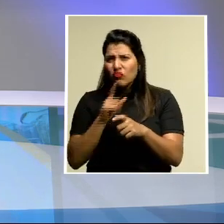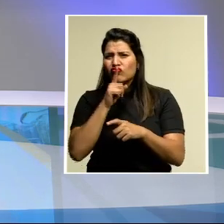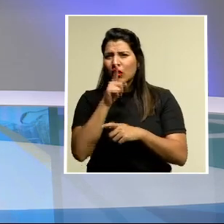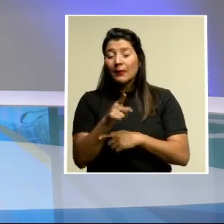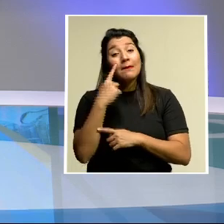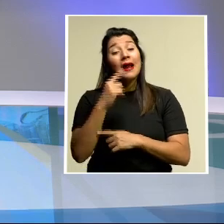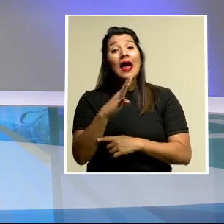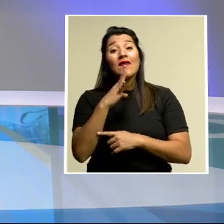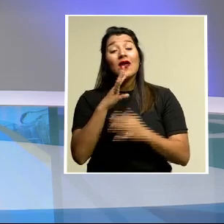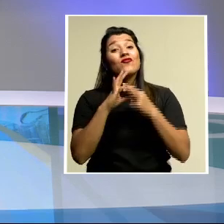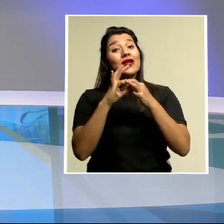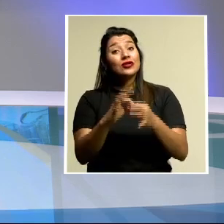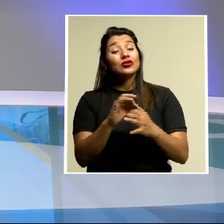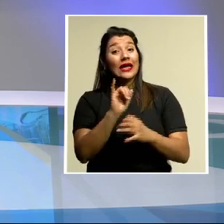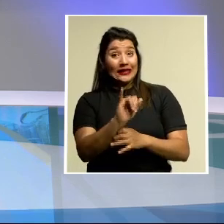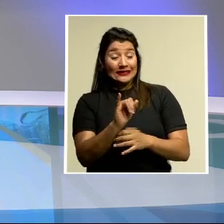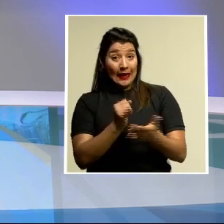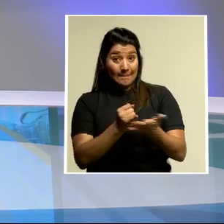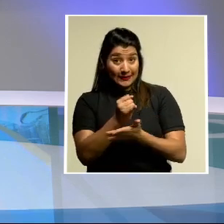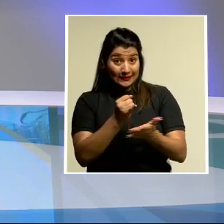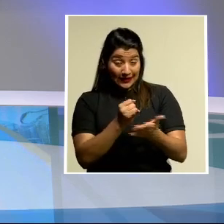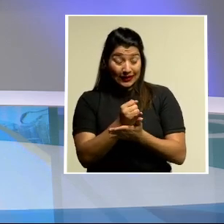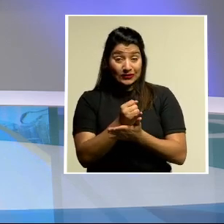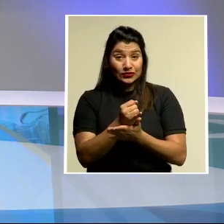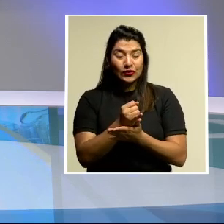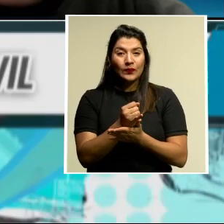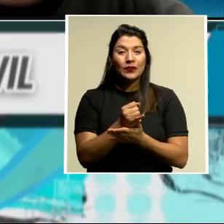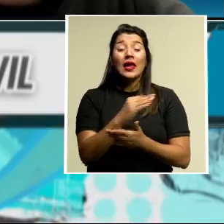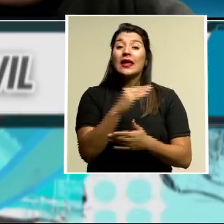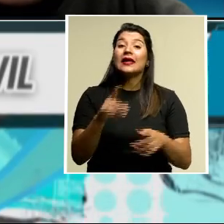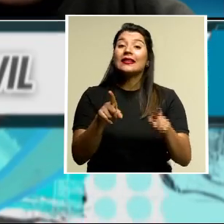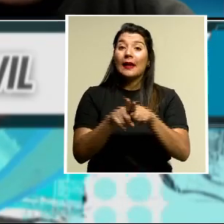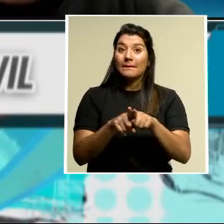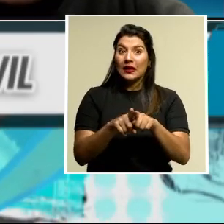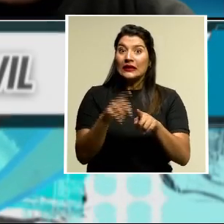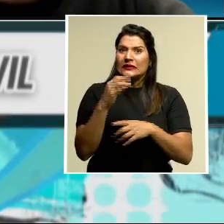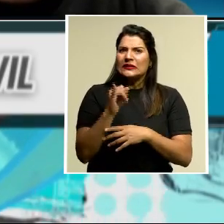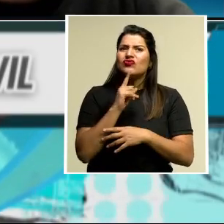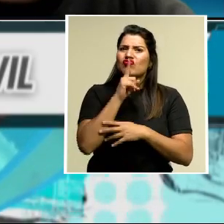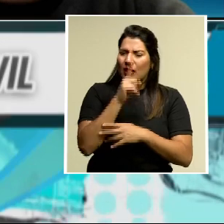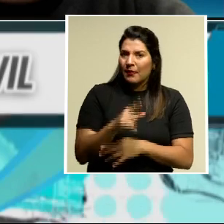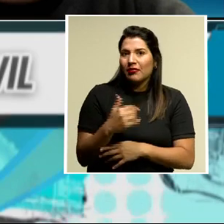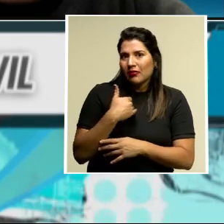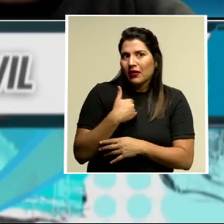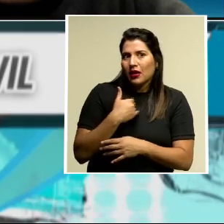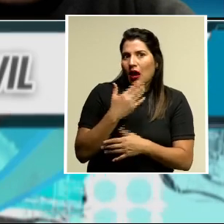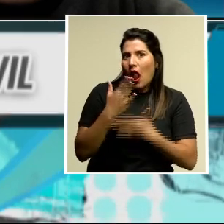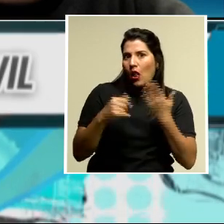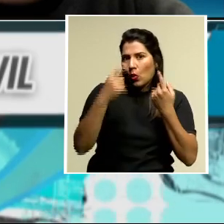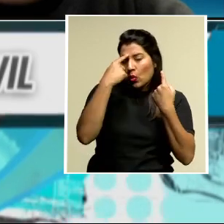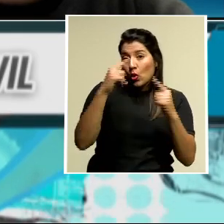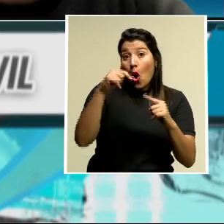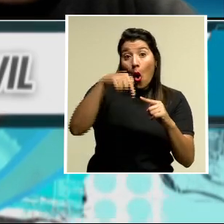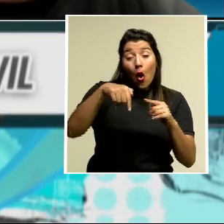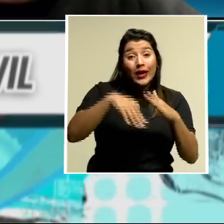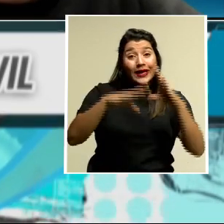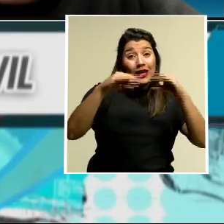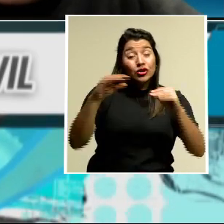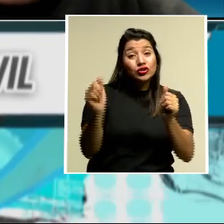un poco sobre este estudio que se han venido haciendo y también sobre si existe de verdad una efectividad, nos acompaña esta noche don